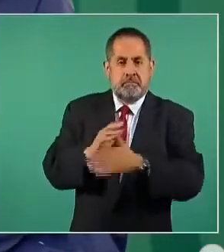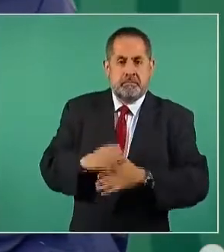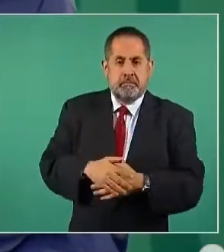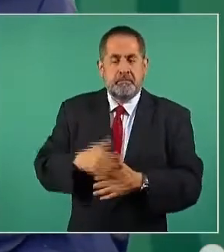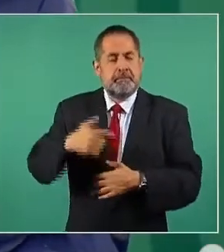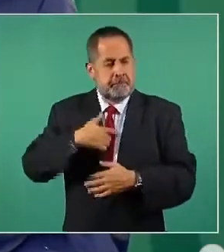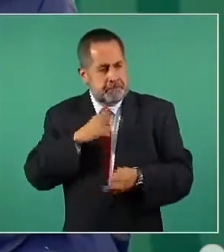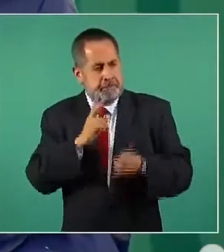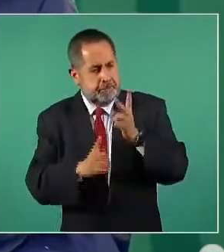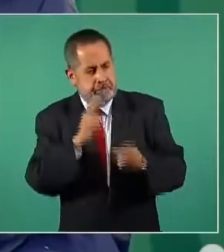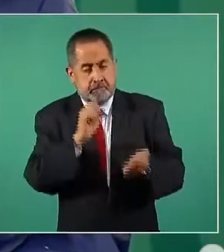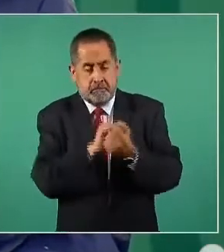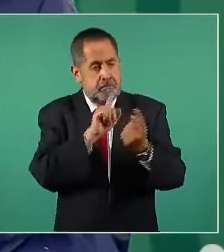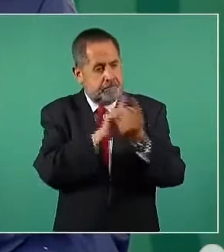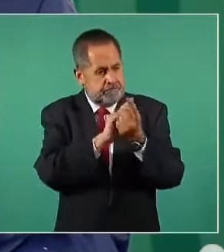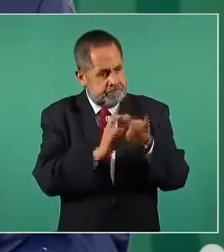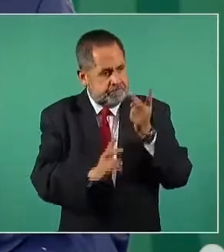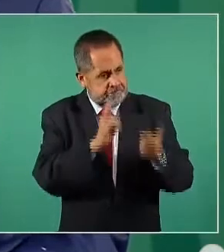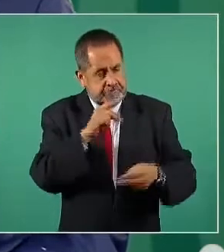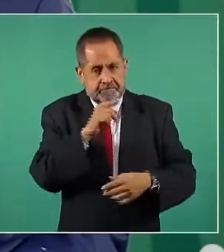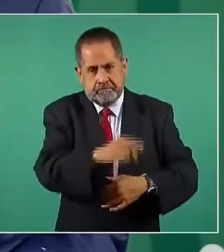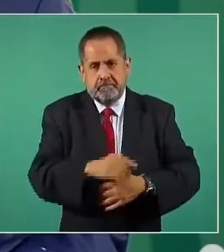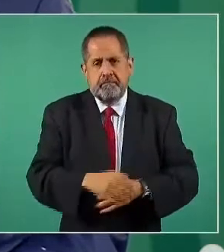Hablé con él